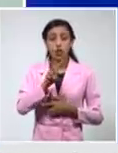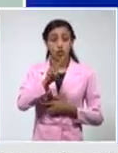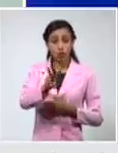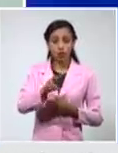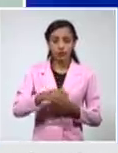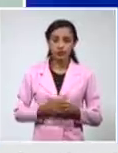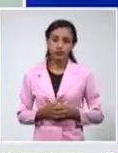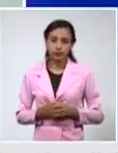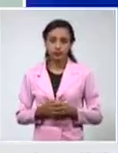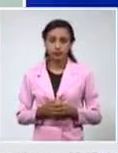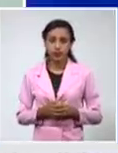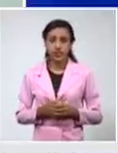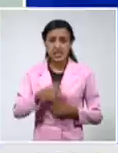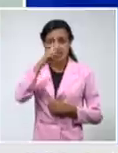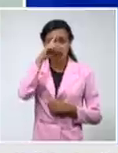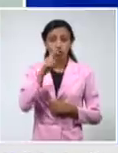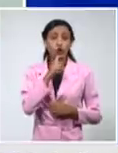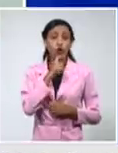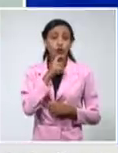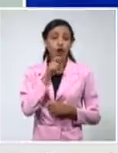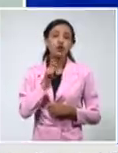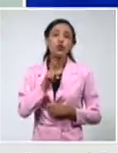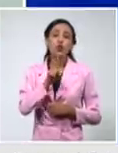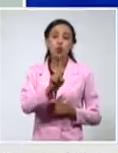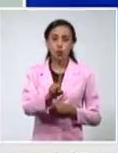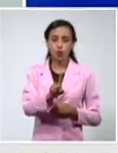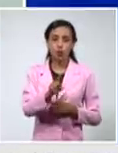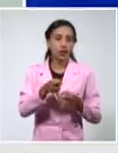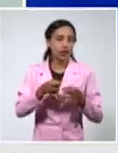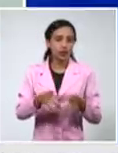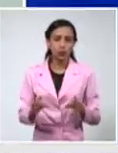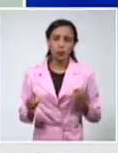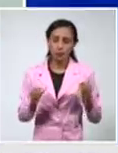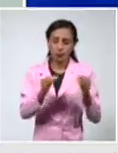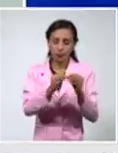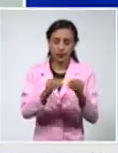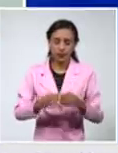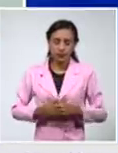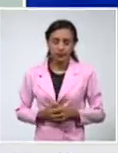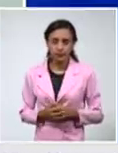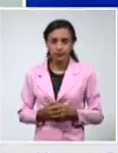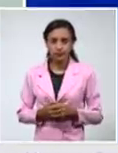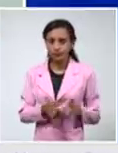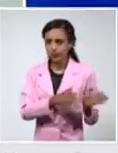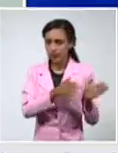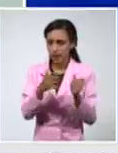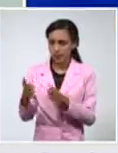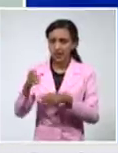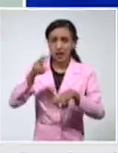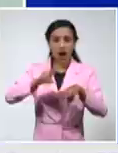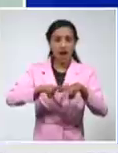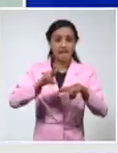se diagnostica un caso autóctono ayer. La Habana, cifra elevada pero inferior